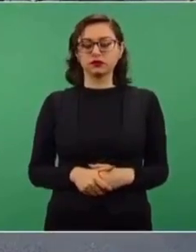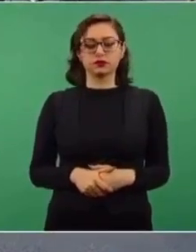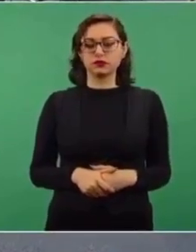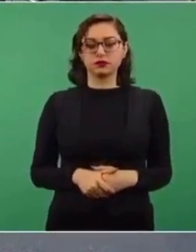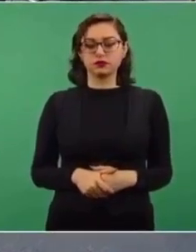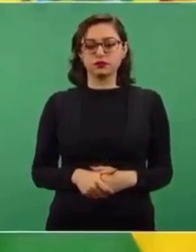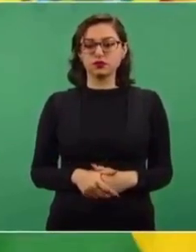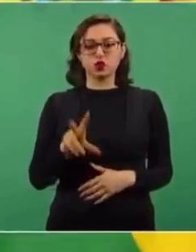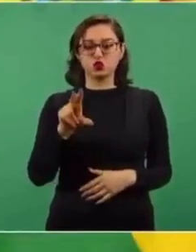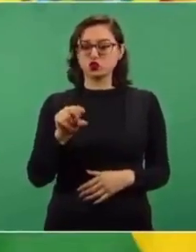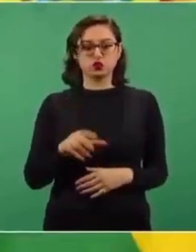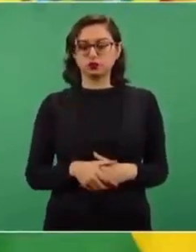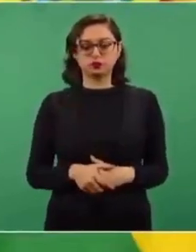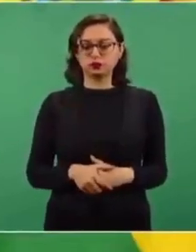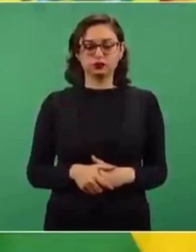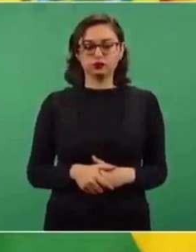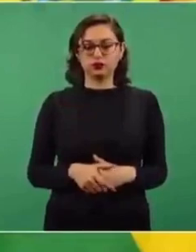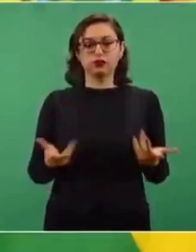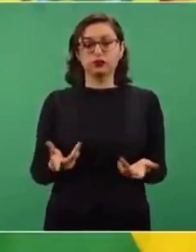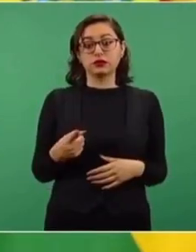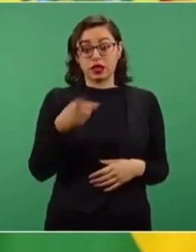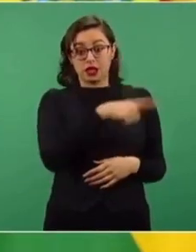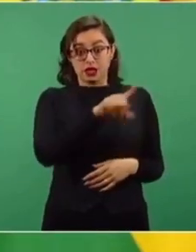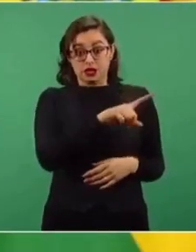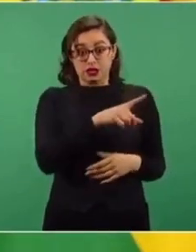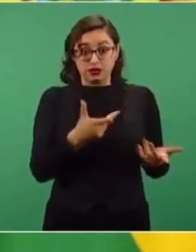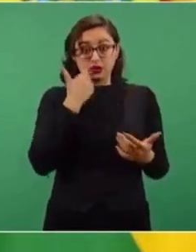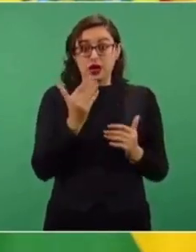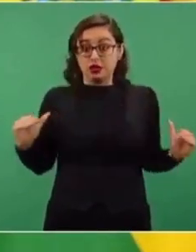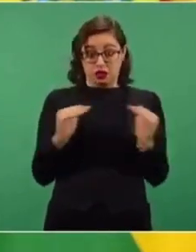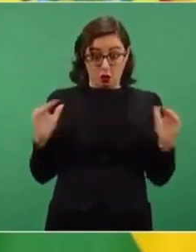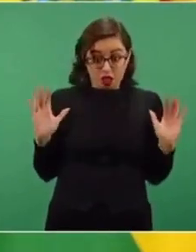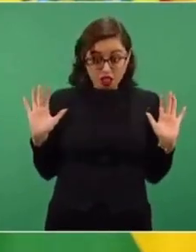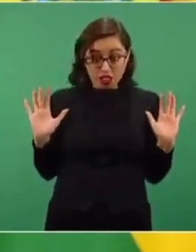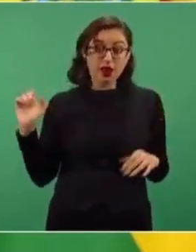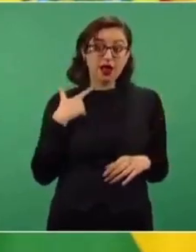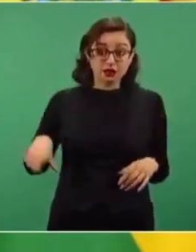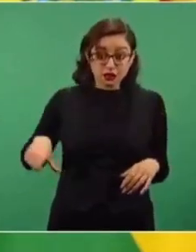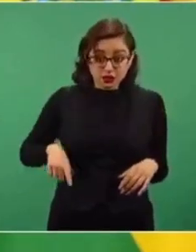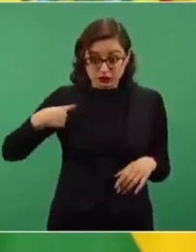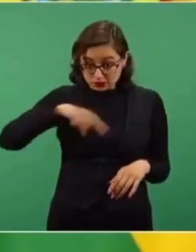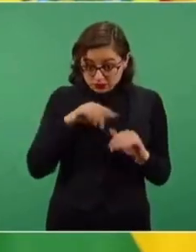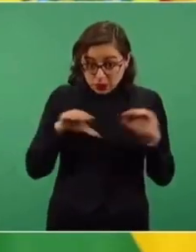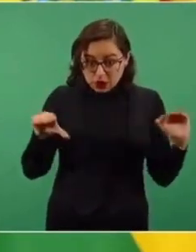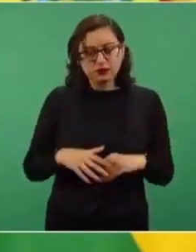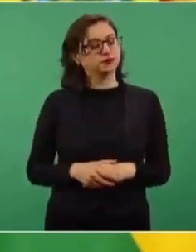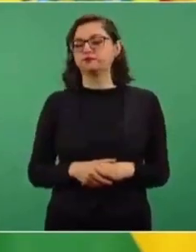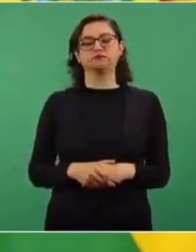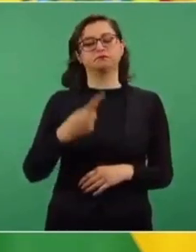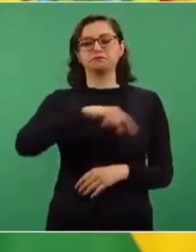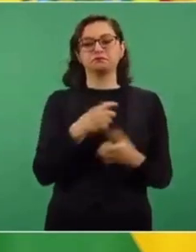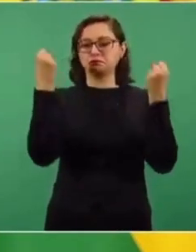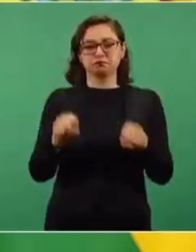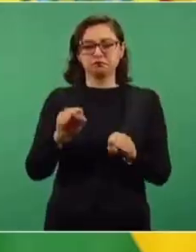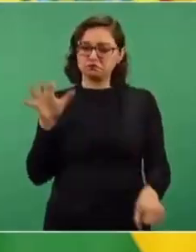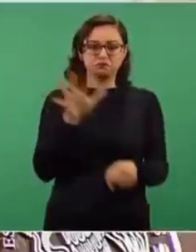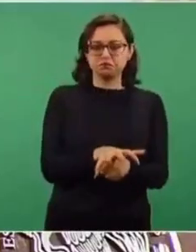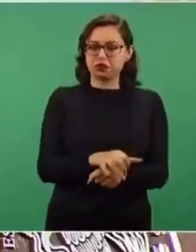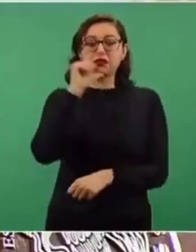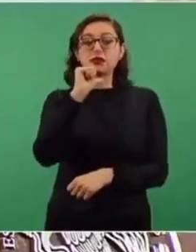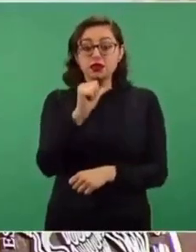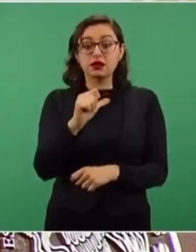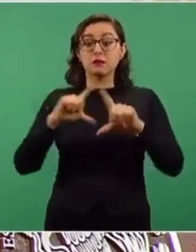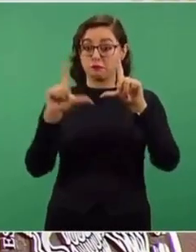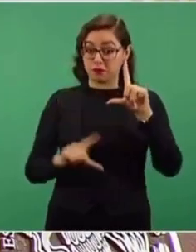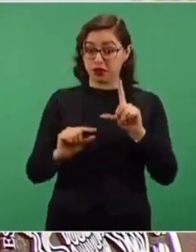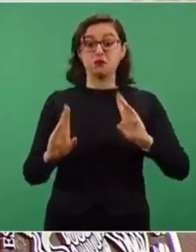el alto comisionado quisiera equipararnos con los gobiernos anteriores. Nosotros no somos autoritarios, no somos represivos y el